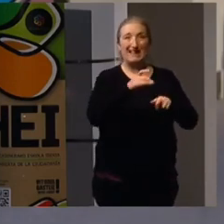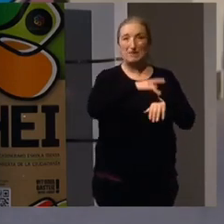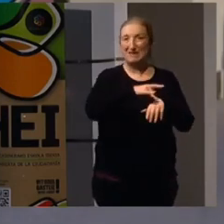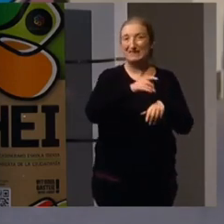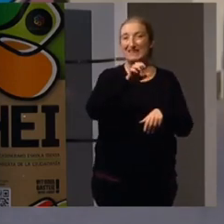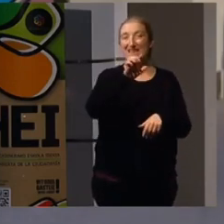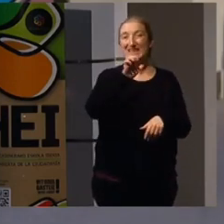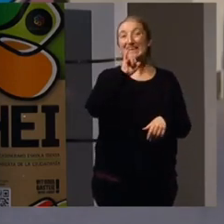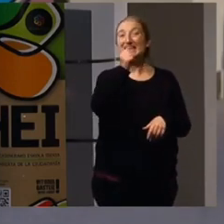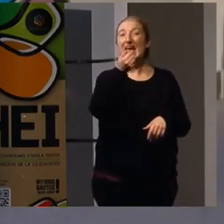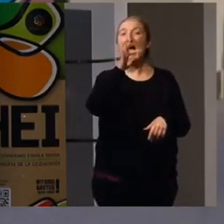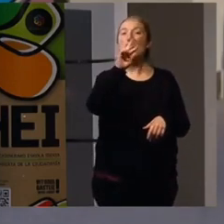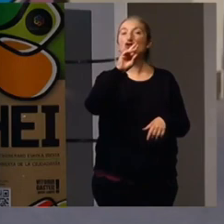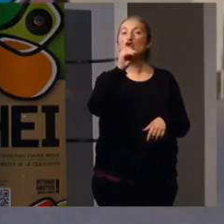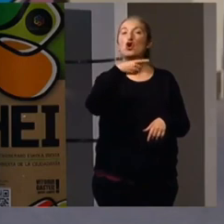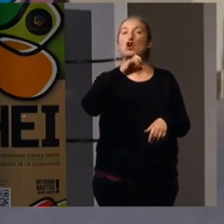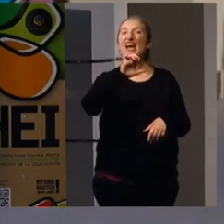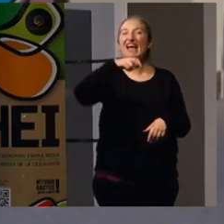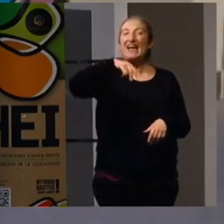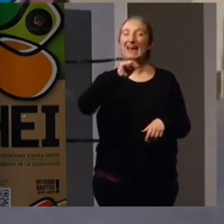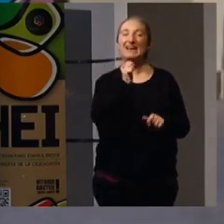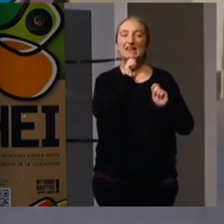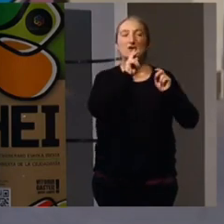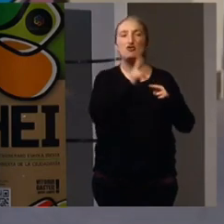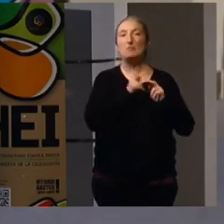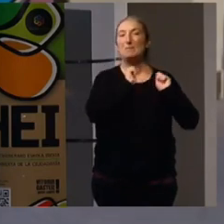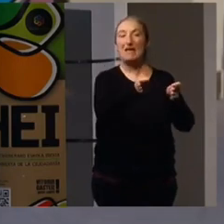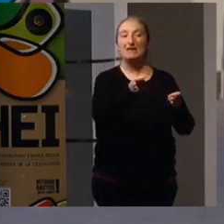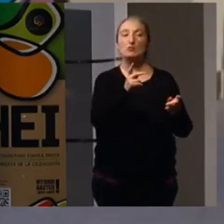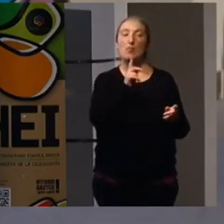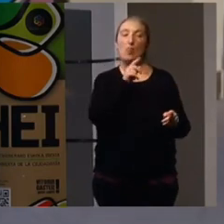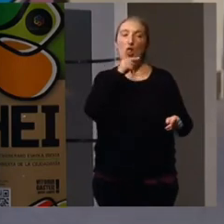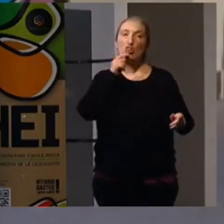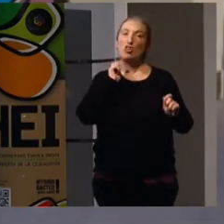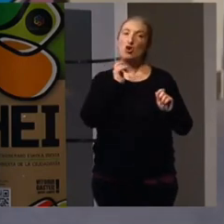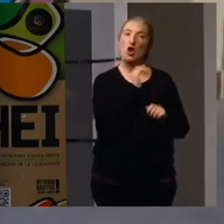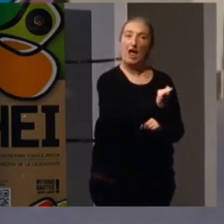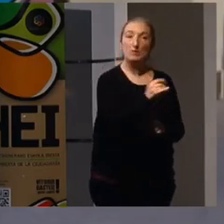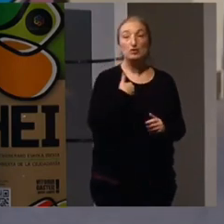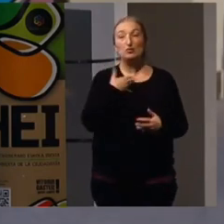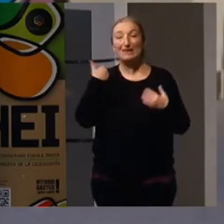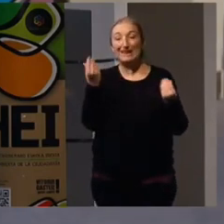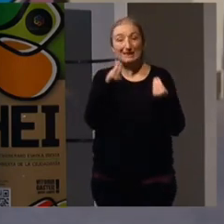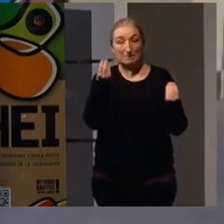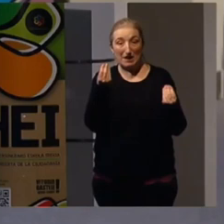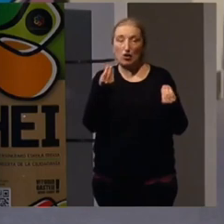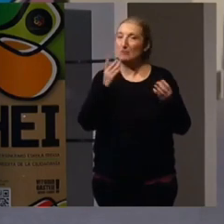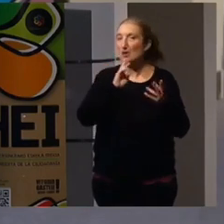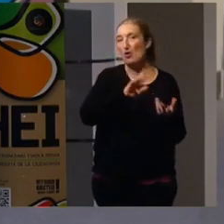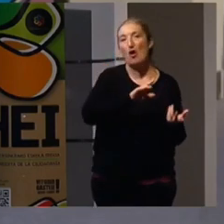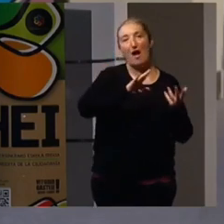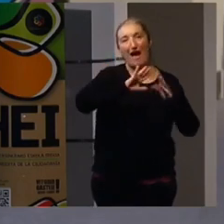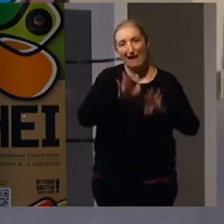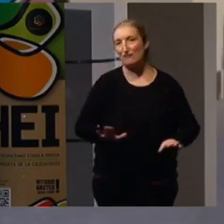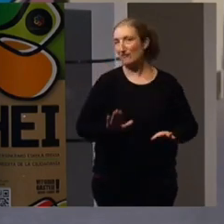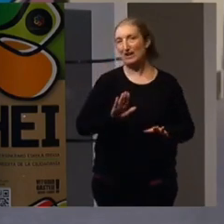llama iatrogenia, que es el iatrogenia se llama al daño que haces cuando tú estás intentando hacer un bien en aspectos